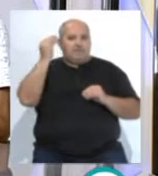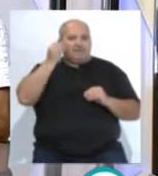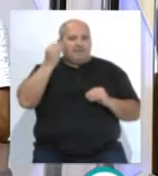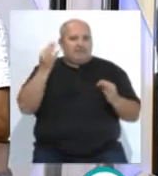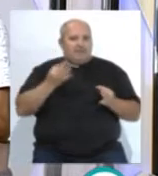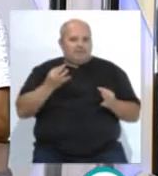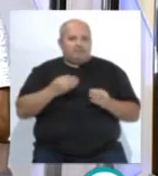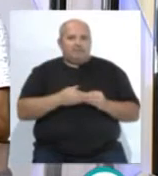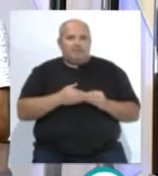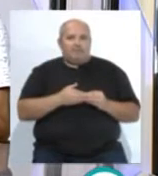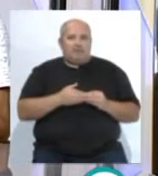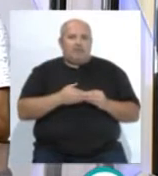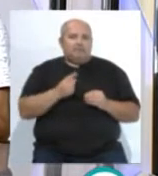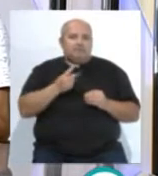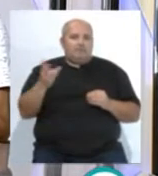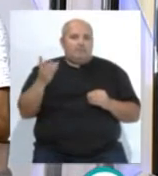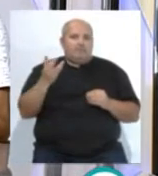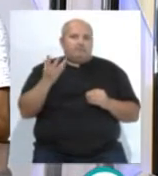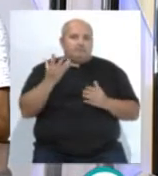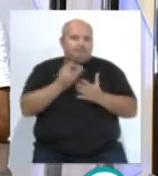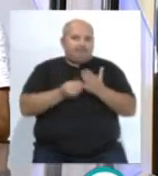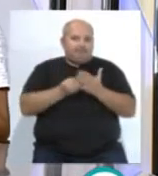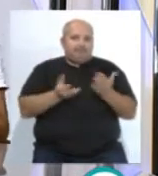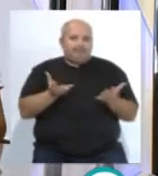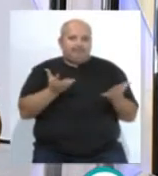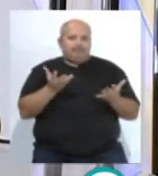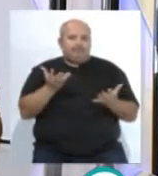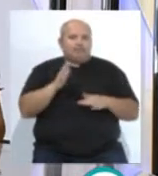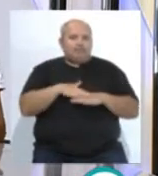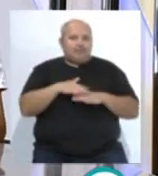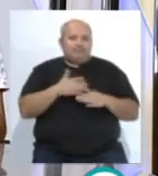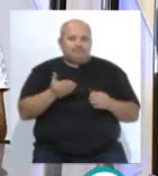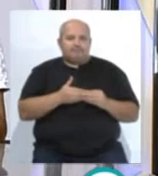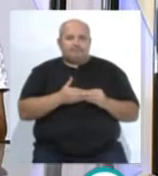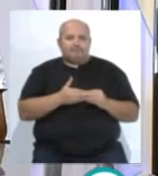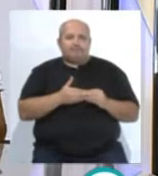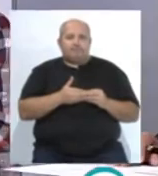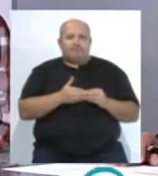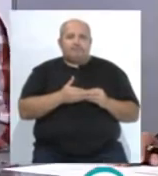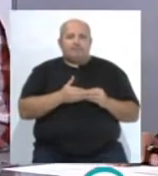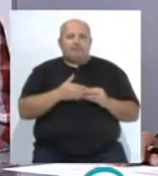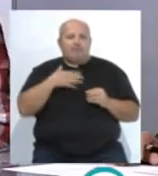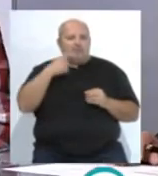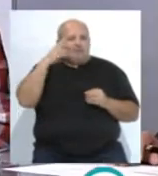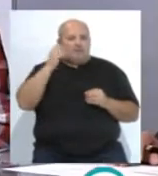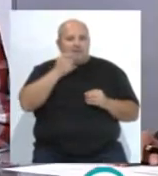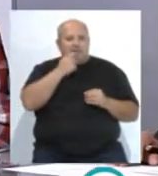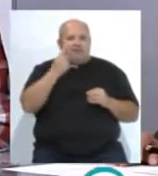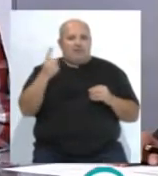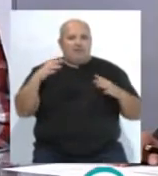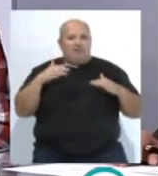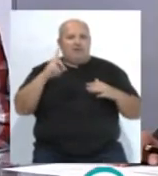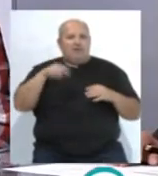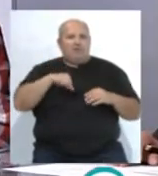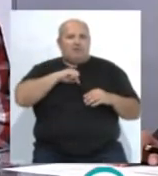pensar en determinados apaños. Es que si no, no lo entiendes de otra manera. De todas formas, Juan, yo creo que los árbitros en cada partido